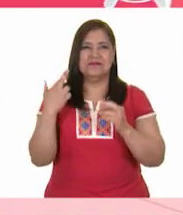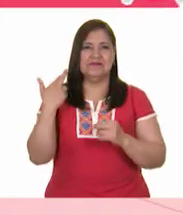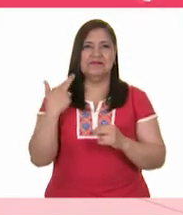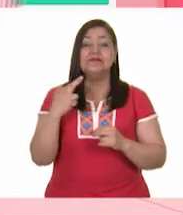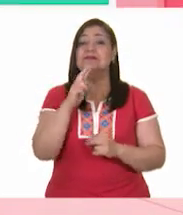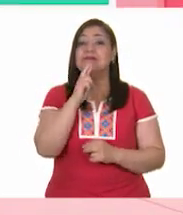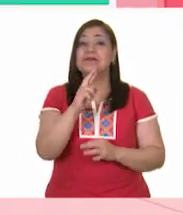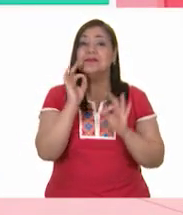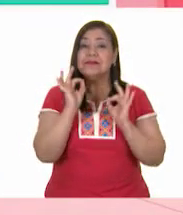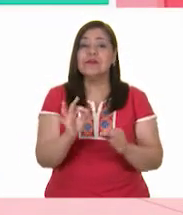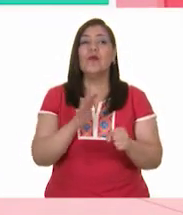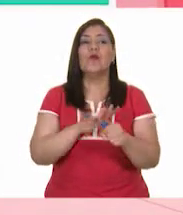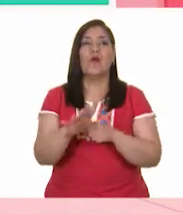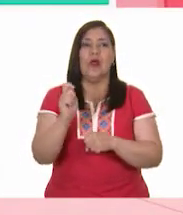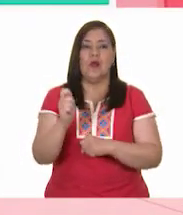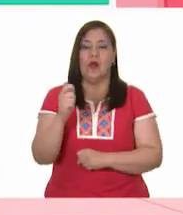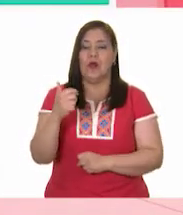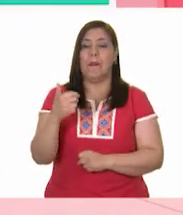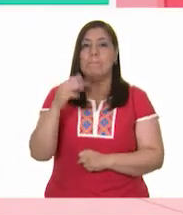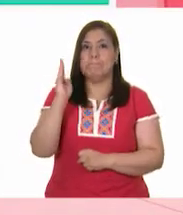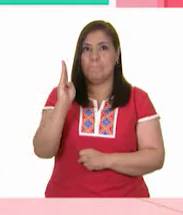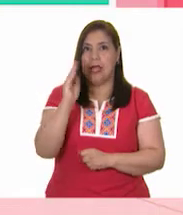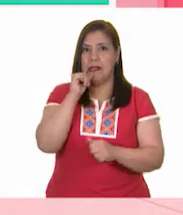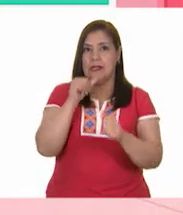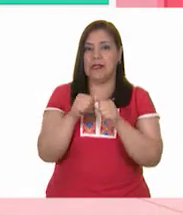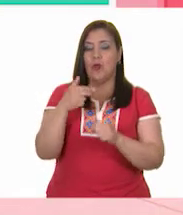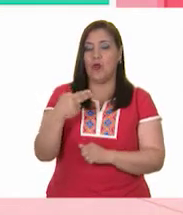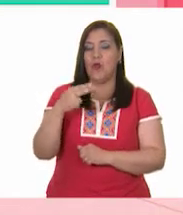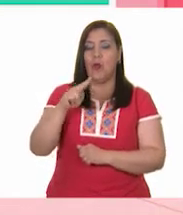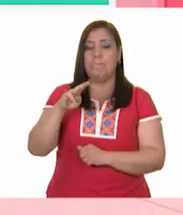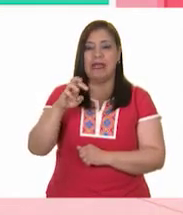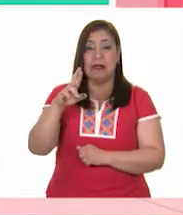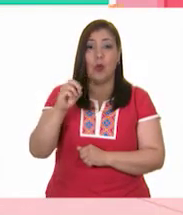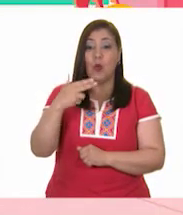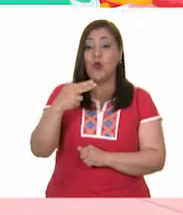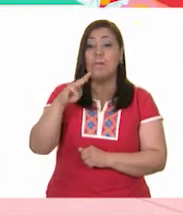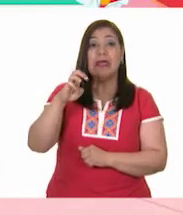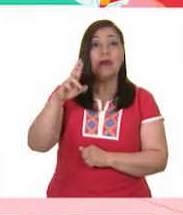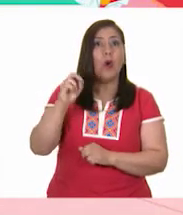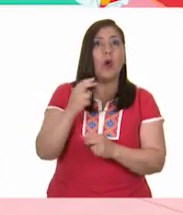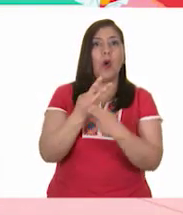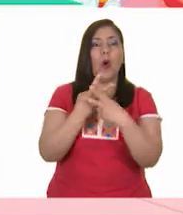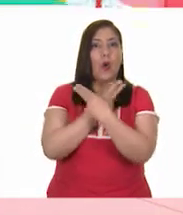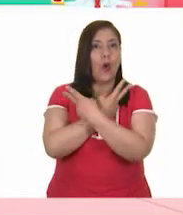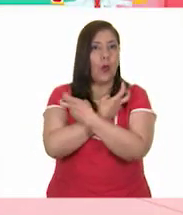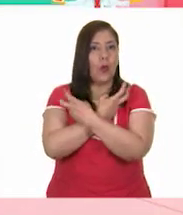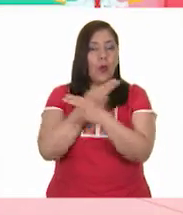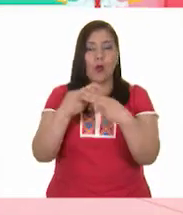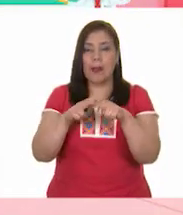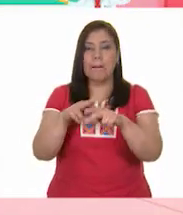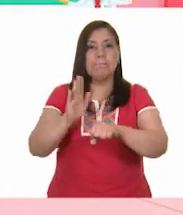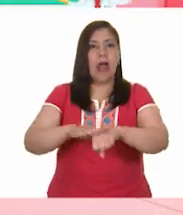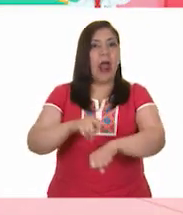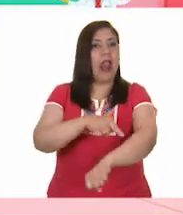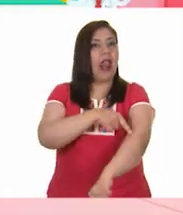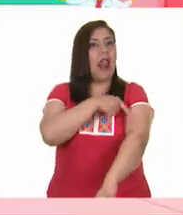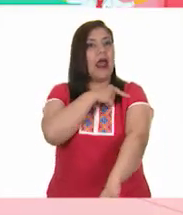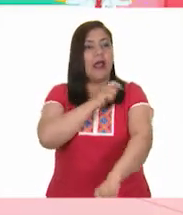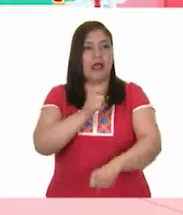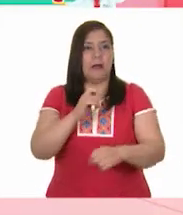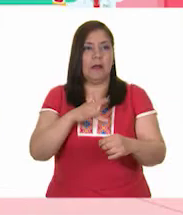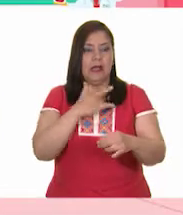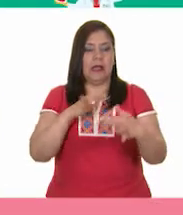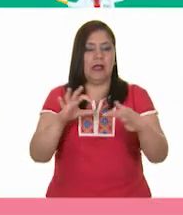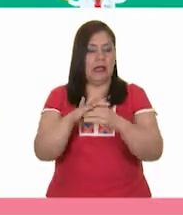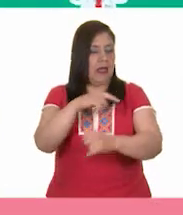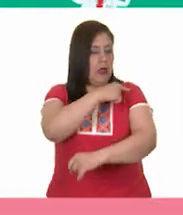La respuesta correcta es B, húmero. El húmero es el hueso más largo del brazo. Une al hombro